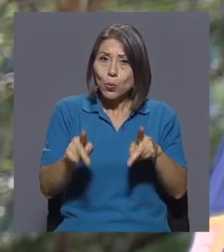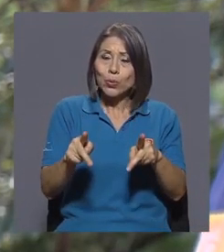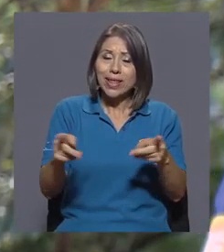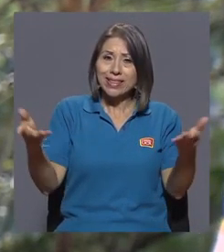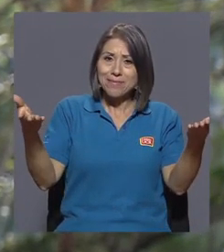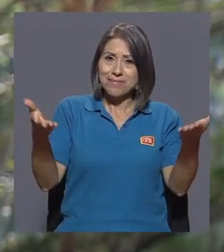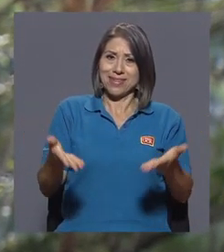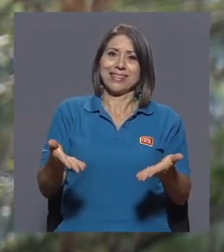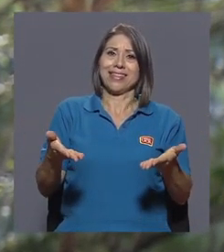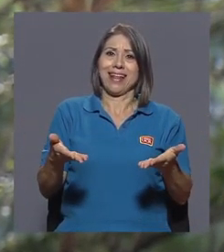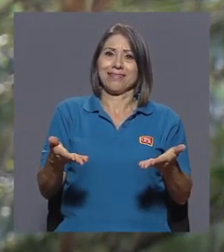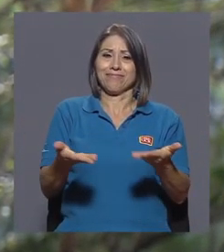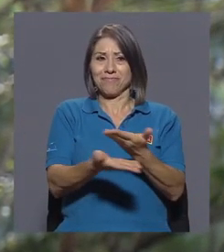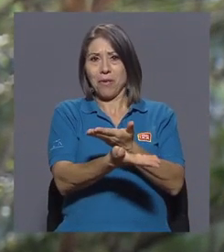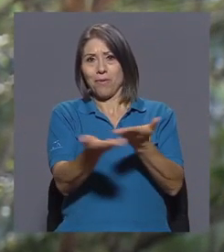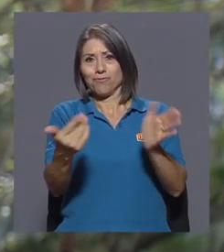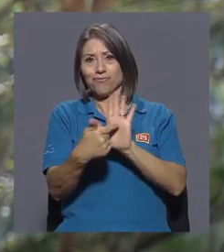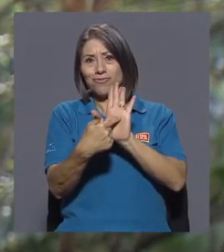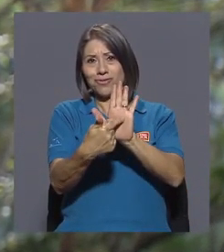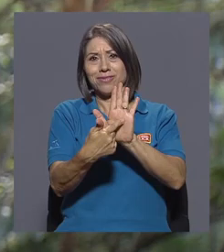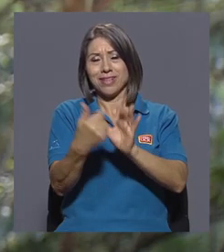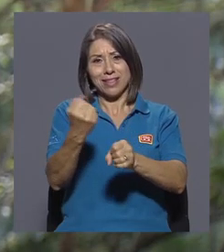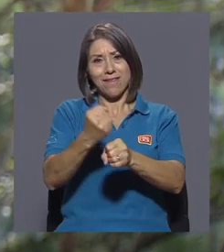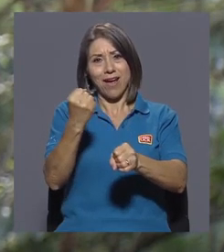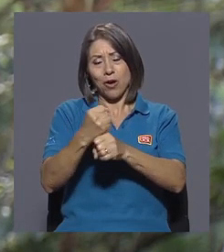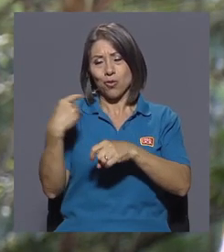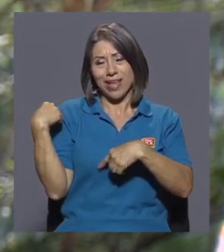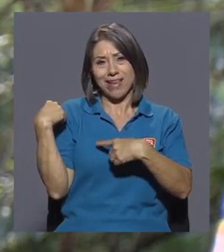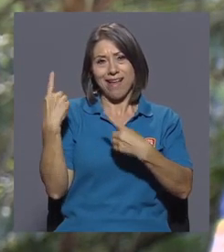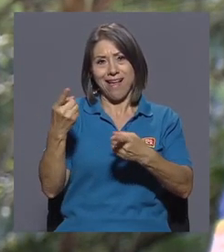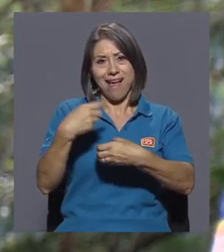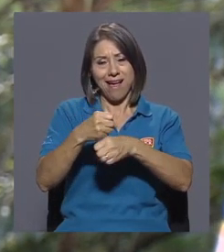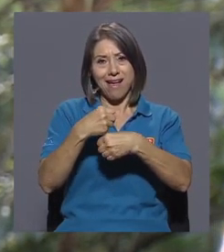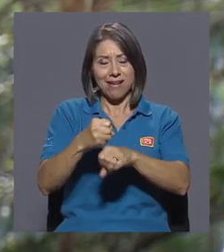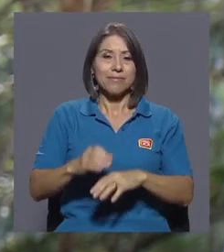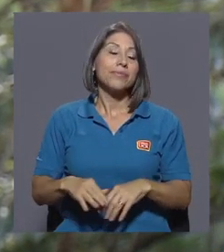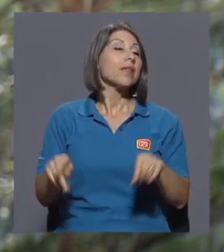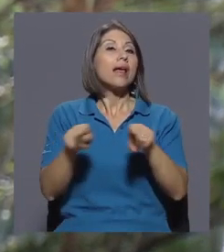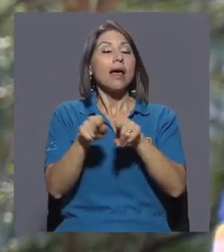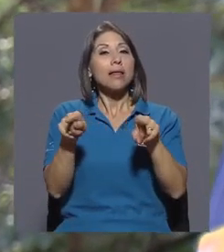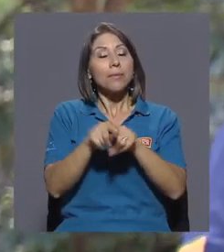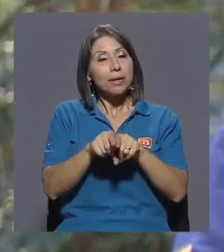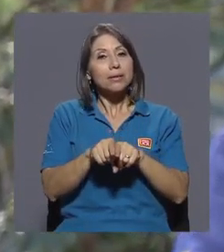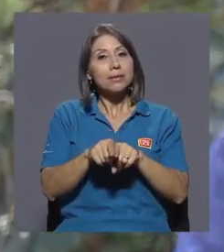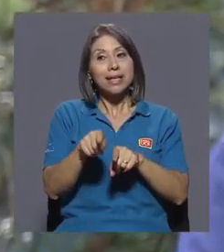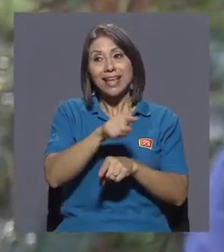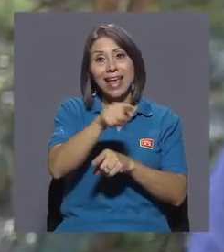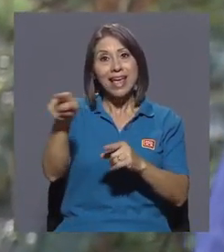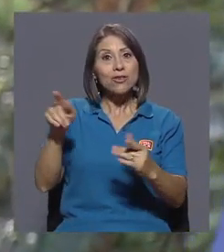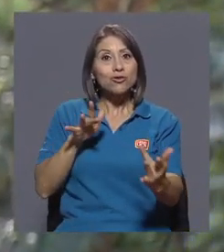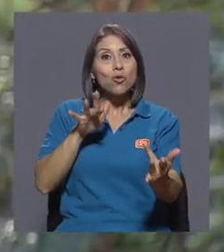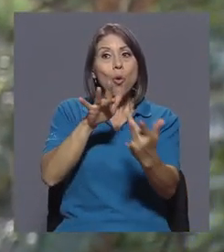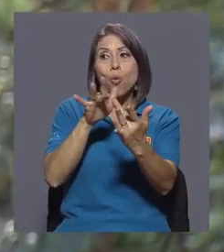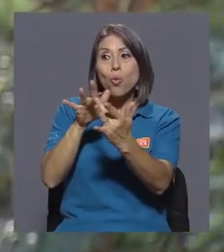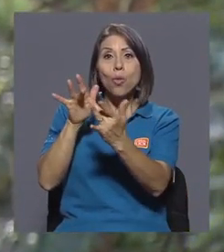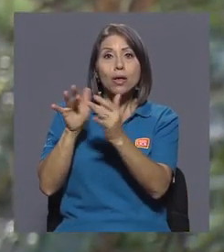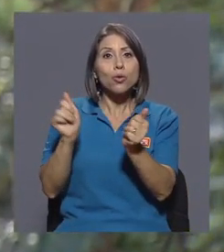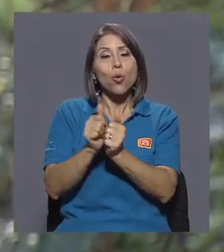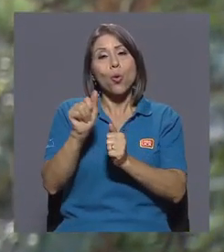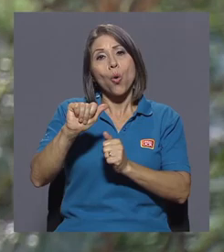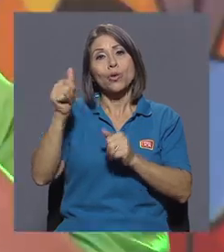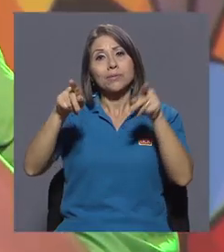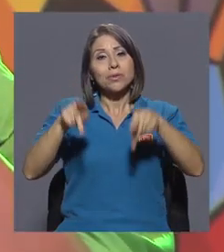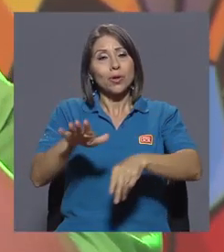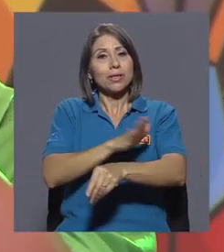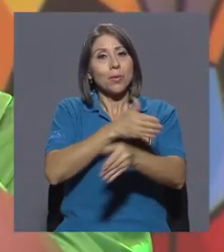frente a sus similares como el trabajo que se ha venido haciendo y además que estén en contacto con otros músicos y artistas de la región